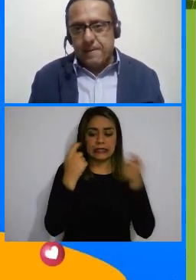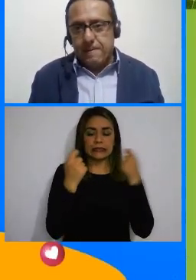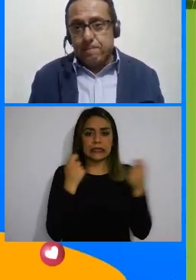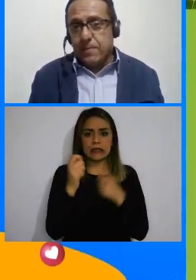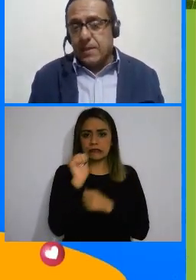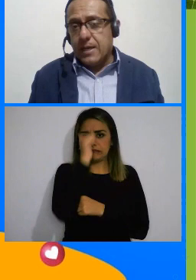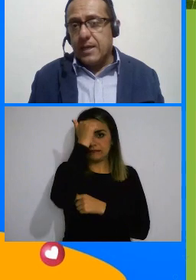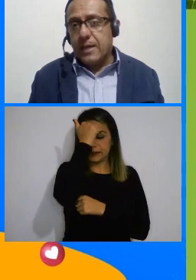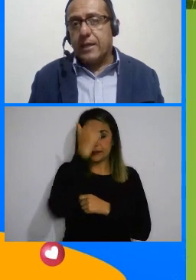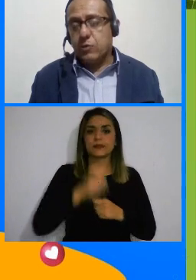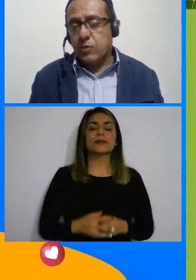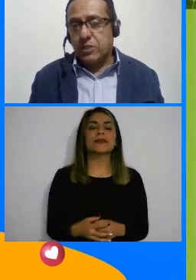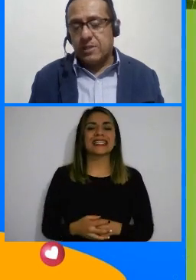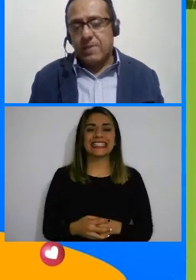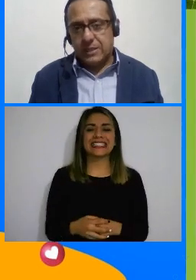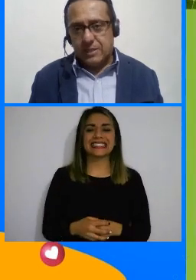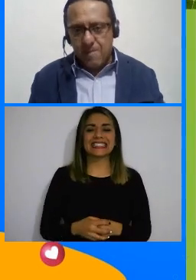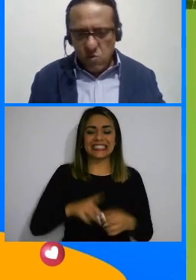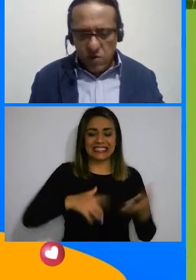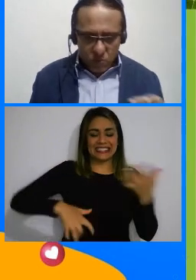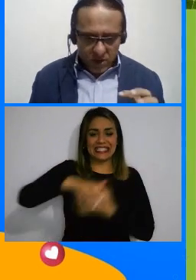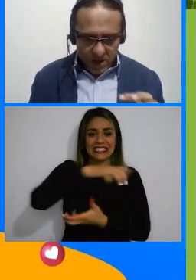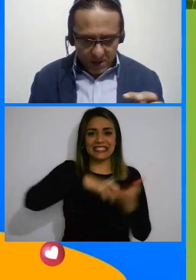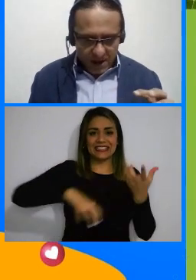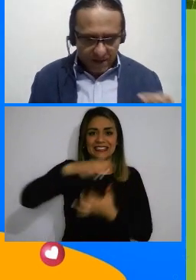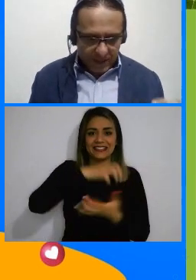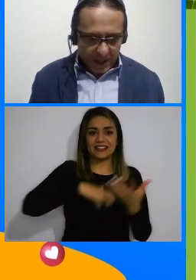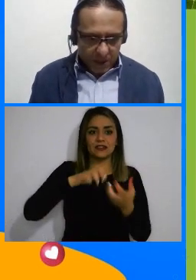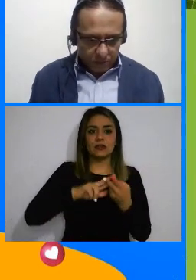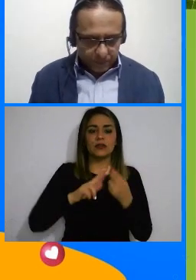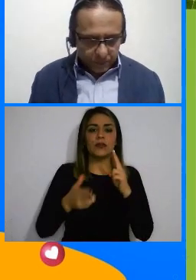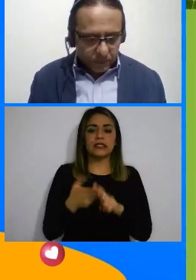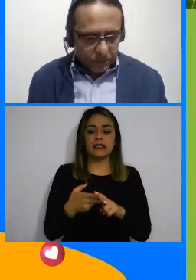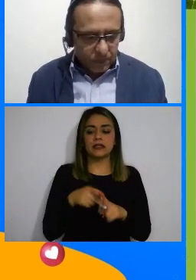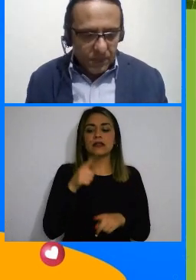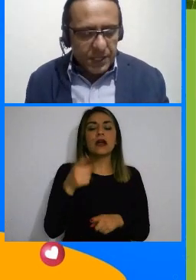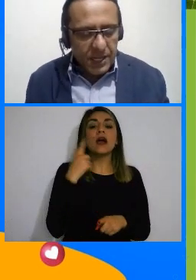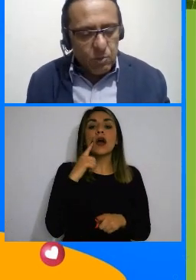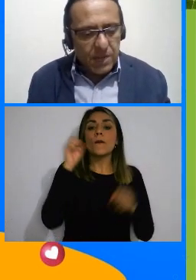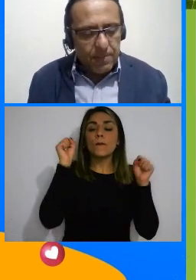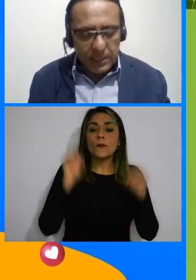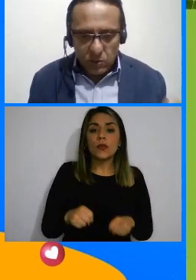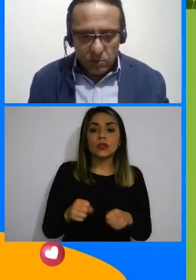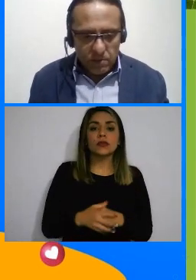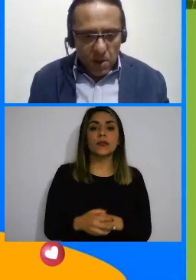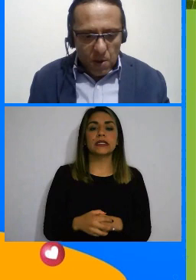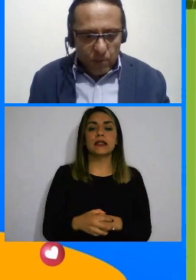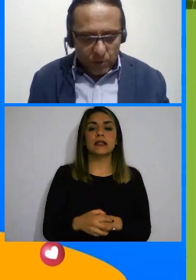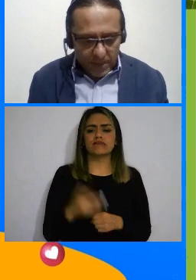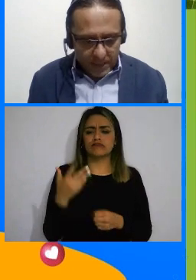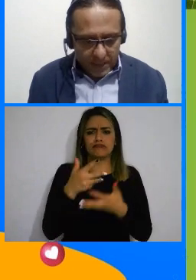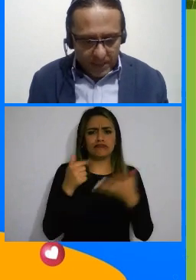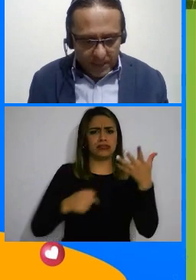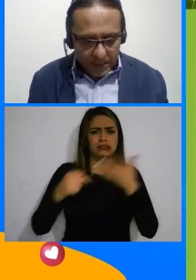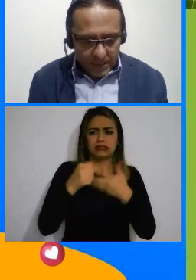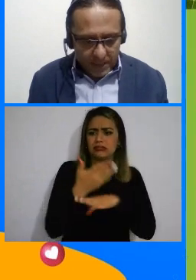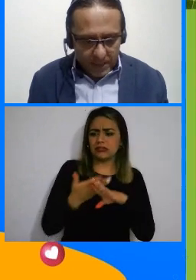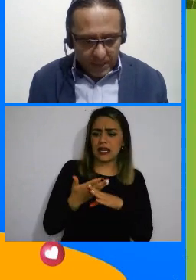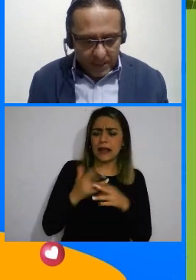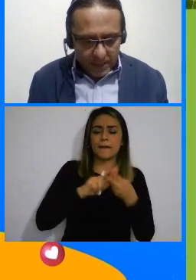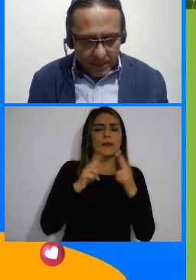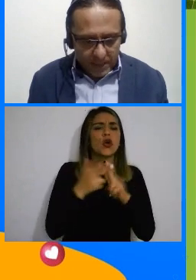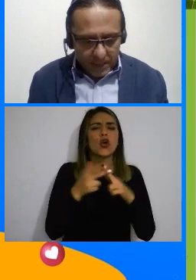fundamental. Es un ecosistema que está muy, muy afectado, tiene mucha presión por parte.